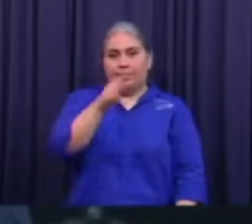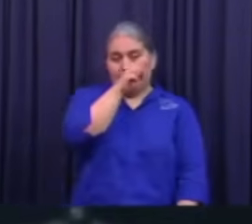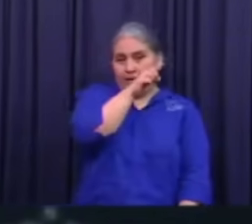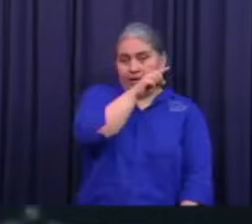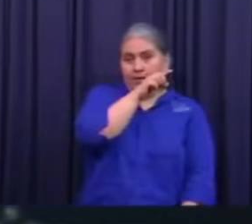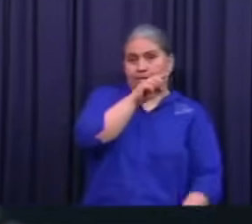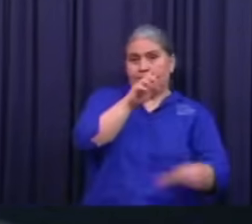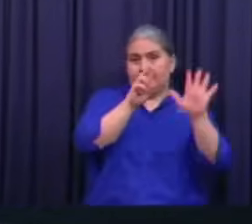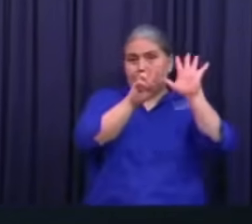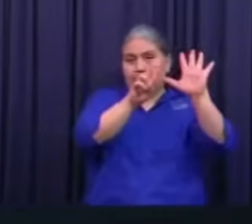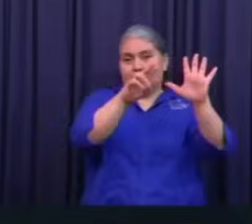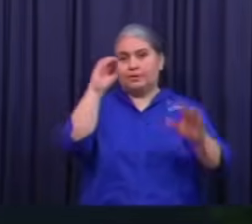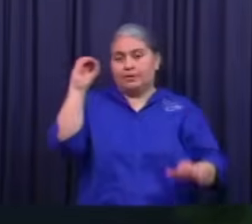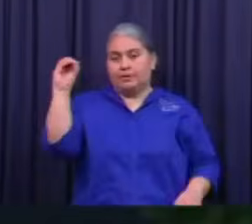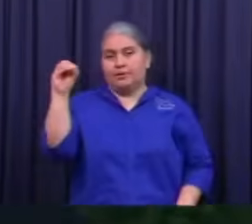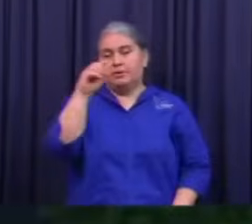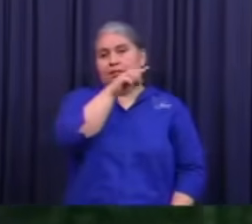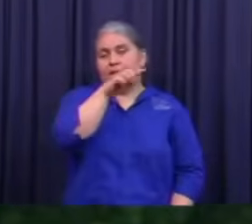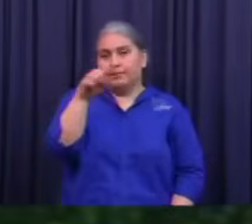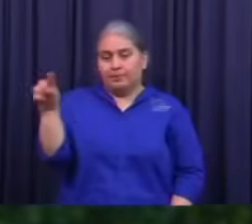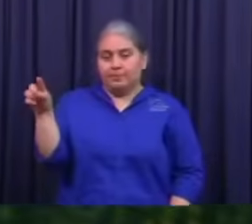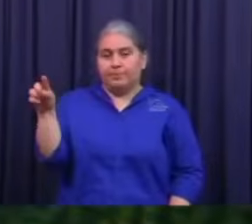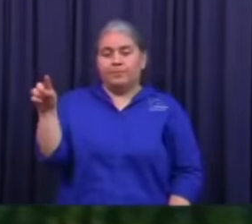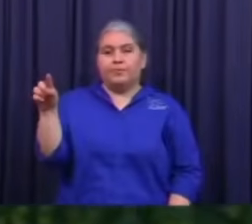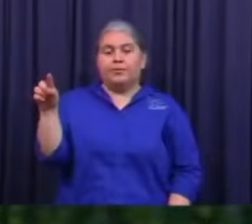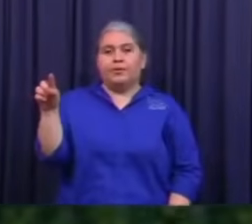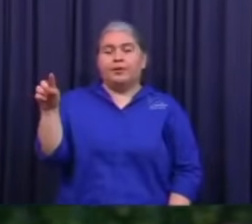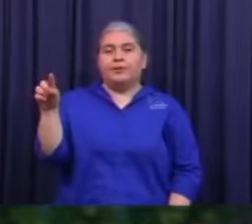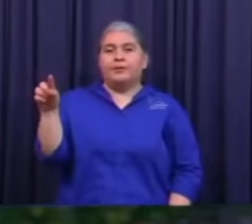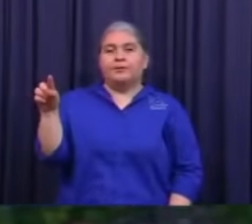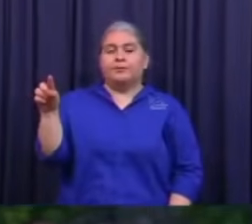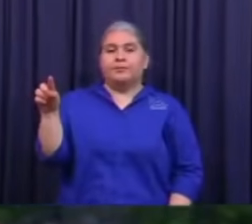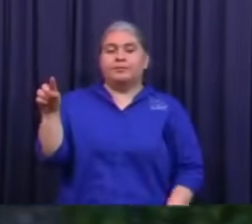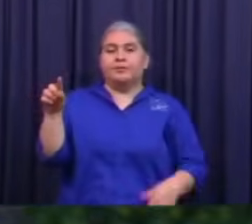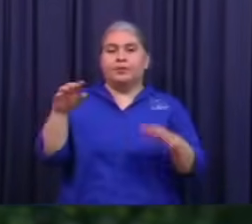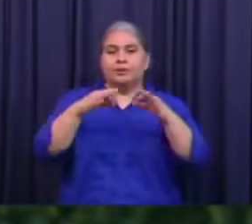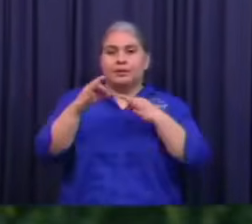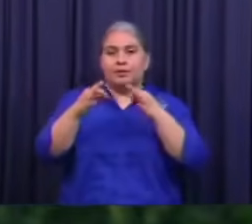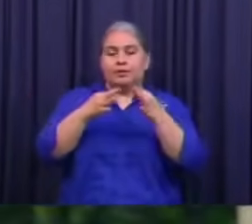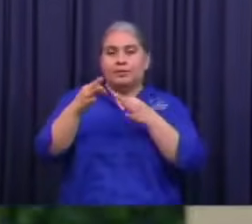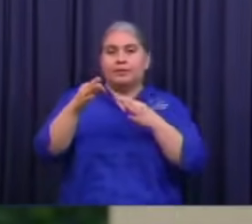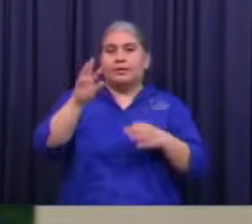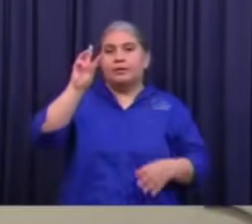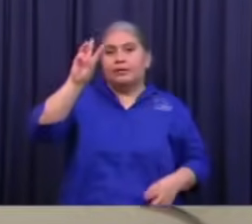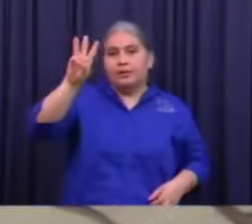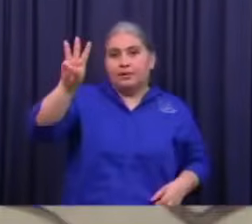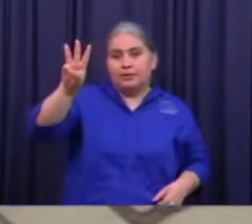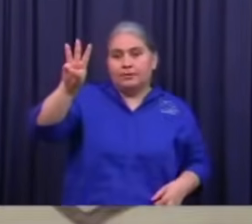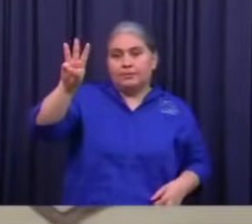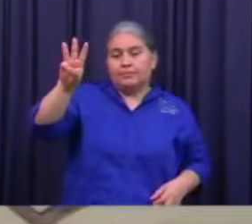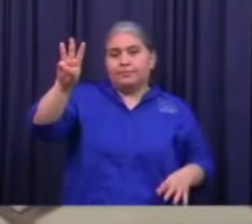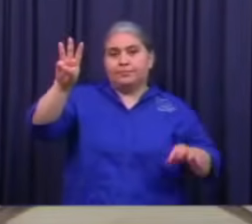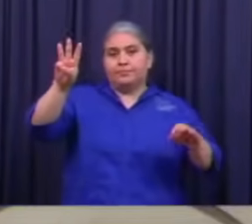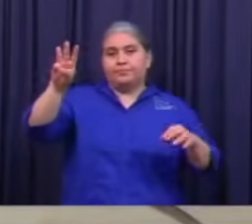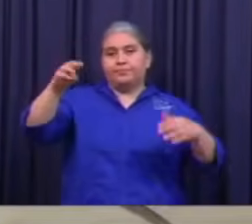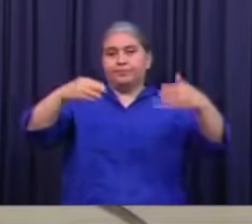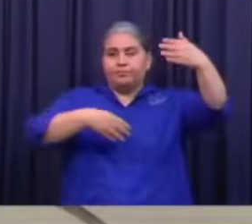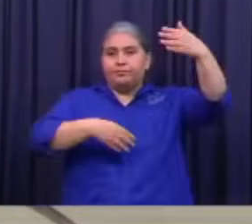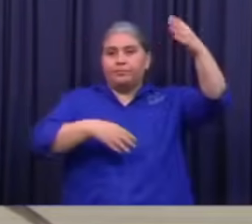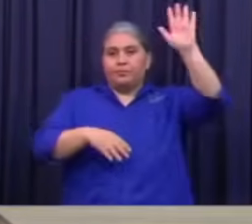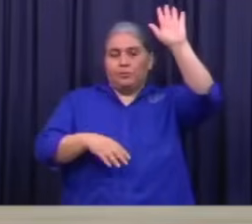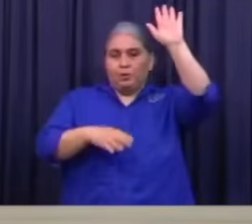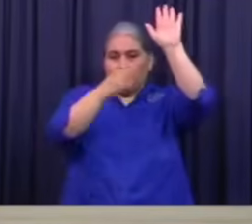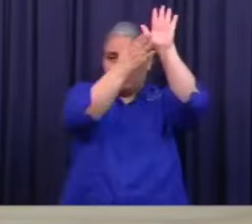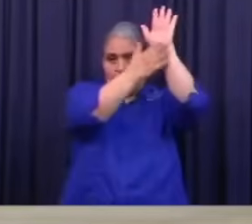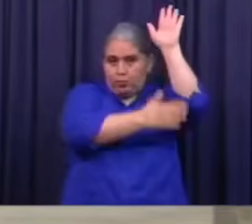va y ahí explica que son tres periodos de semanas el primero que está aquí 7 semanas la